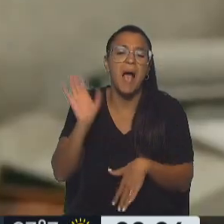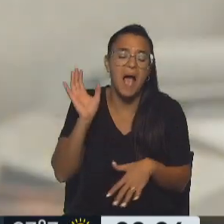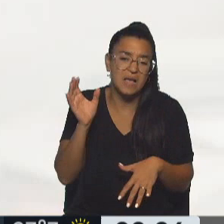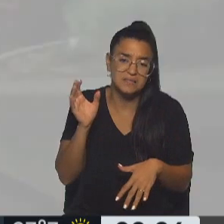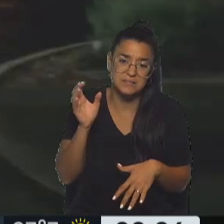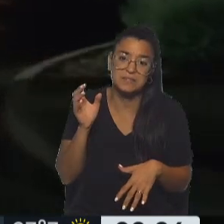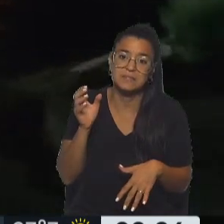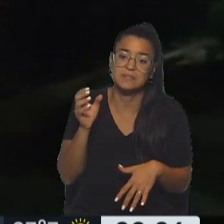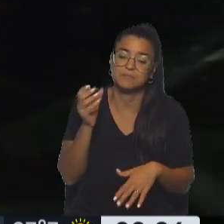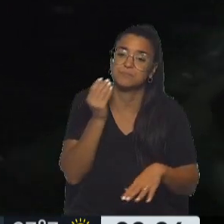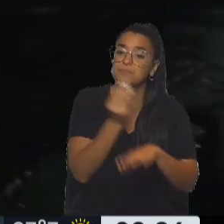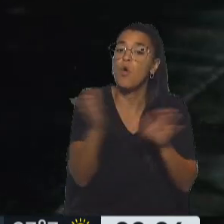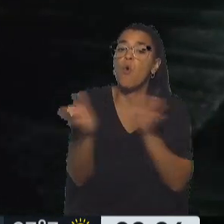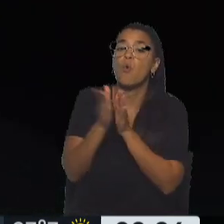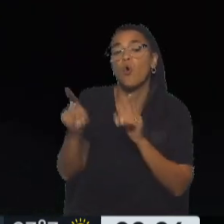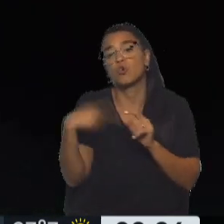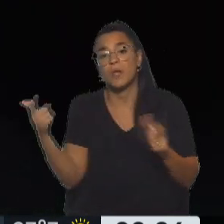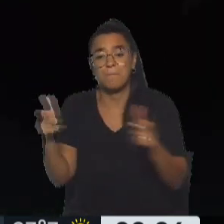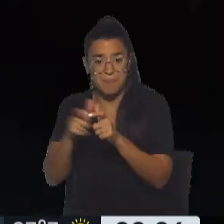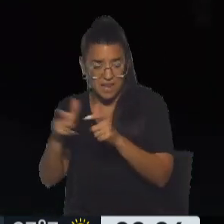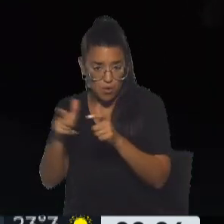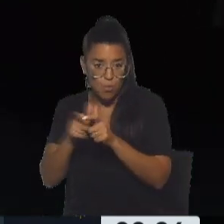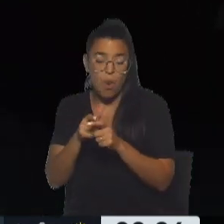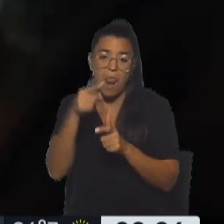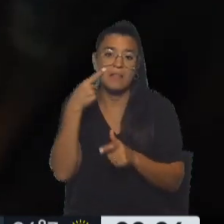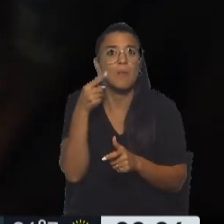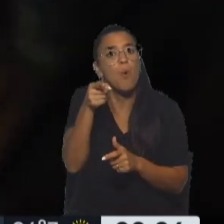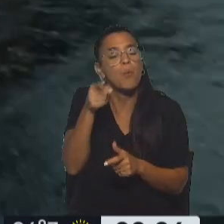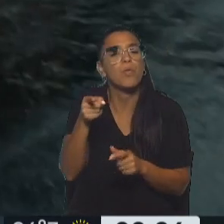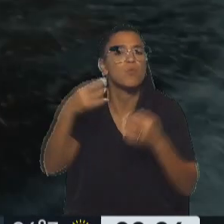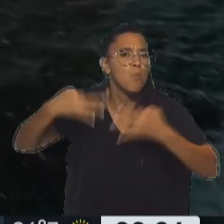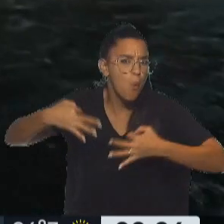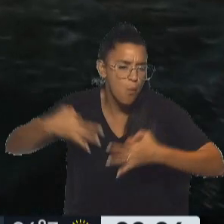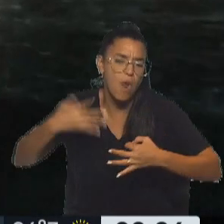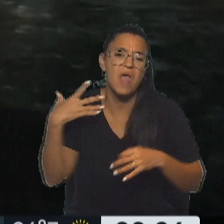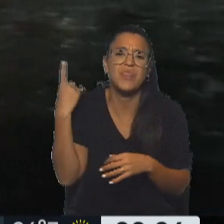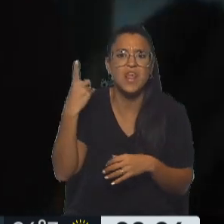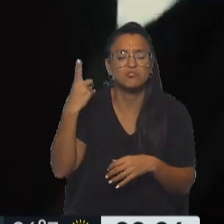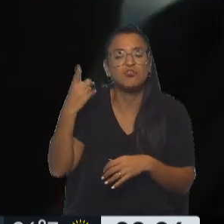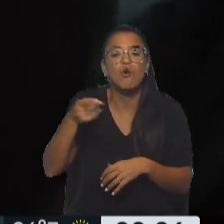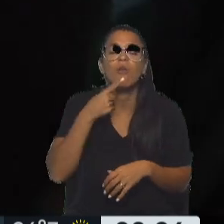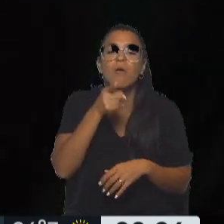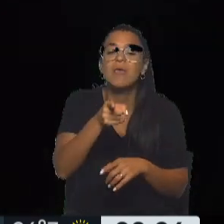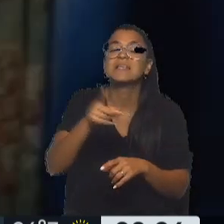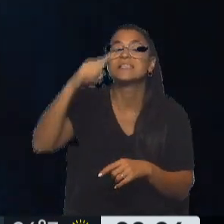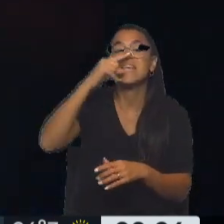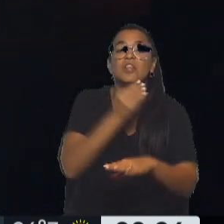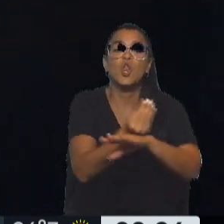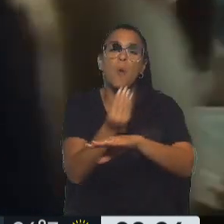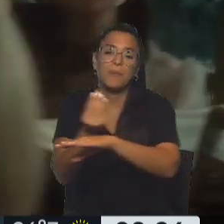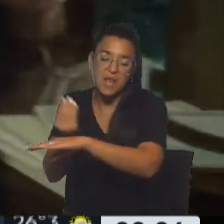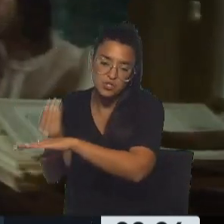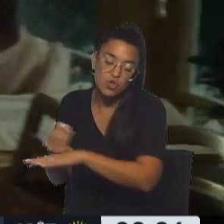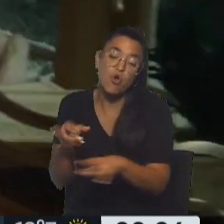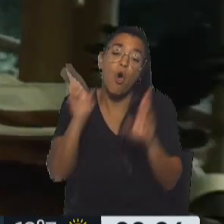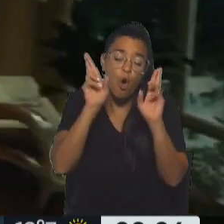con esta película, Los Fabelman, la muy buena película de Steven Spielberg. Ahí estamos viendo las imágenes, que llega con 7 nominaciones. Ojalá